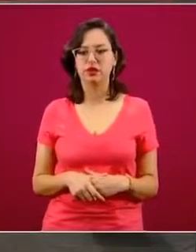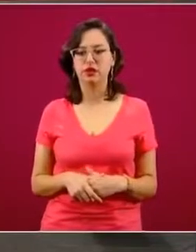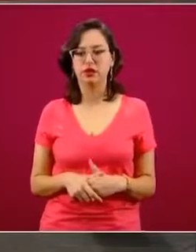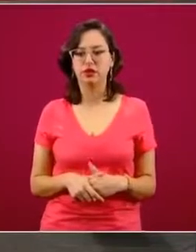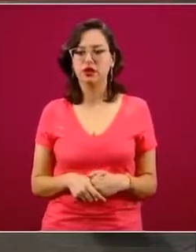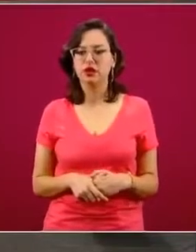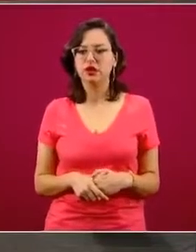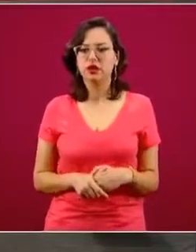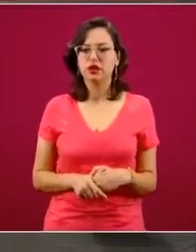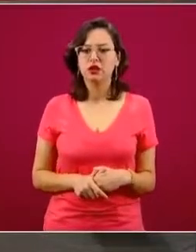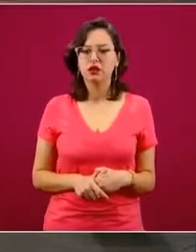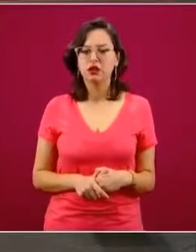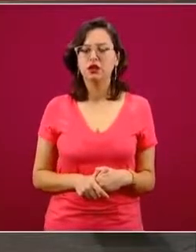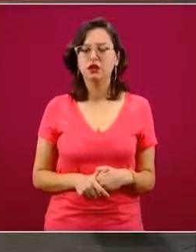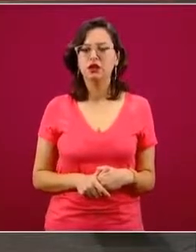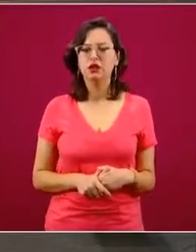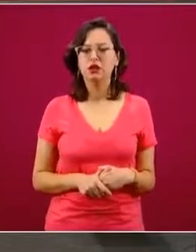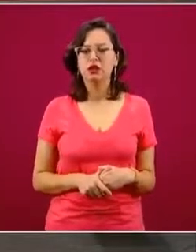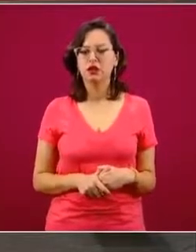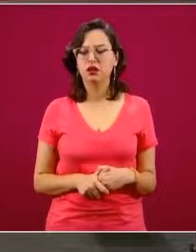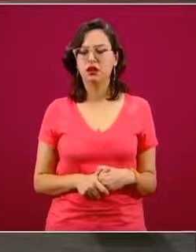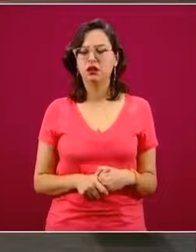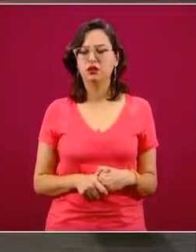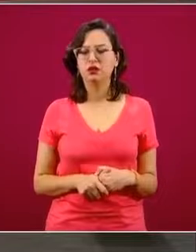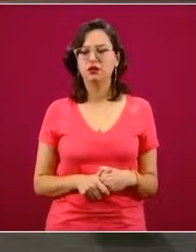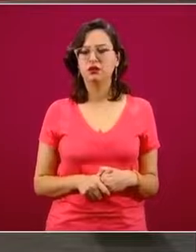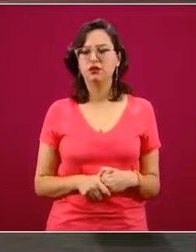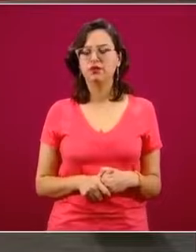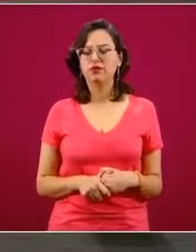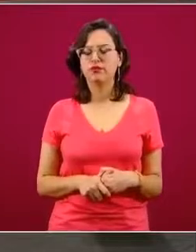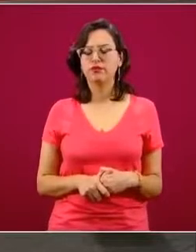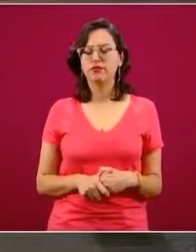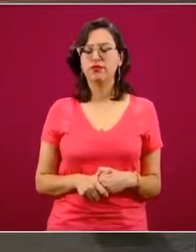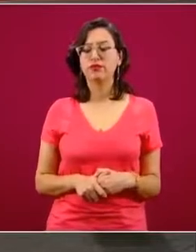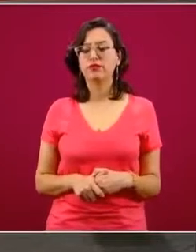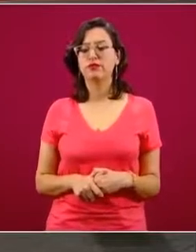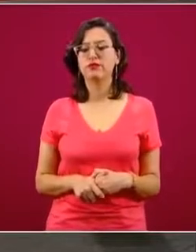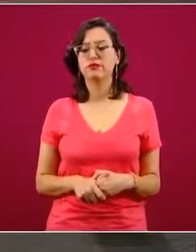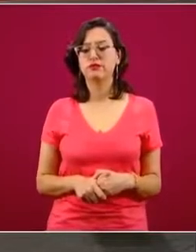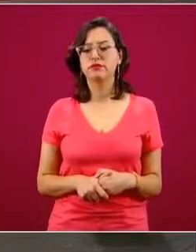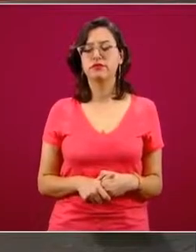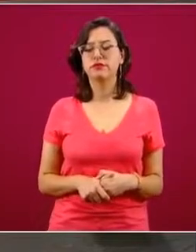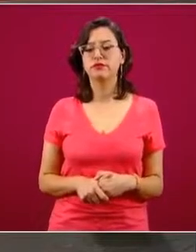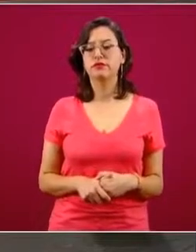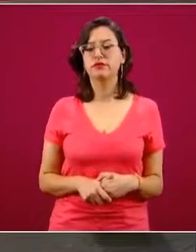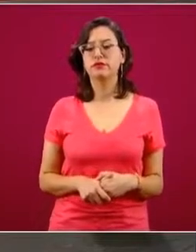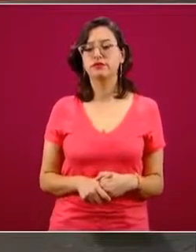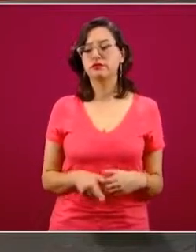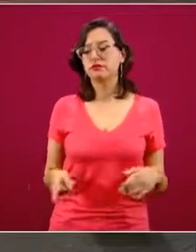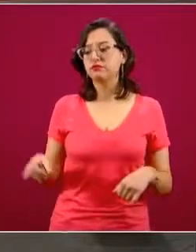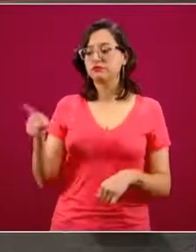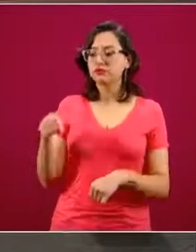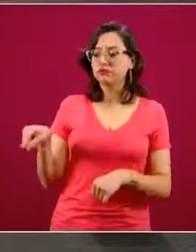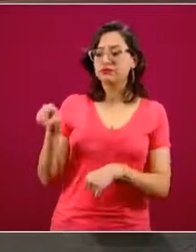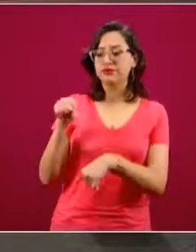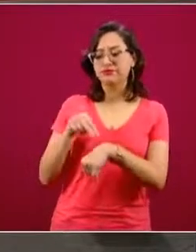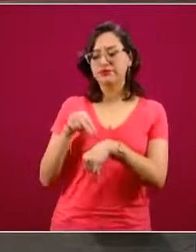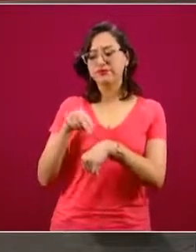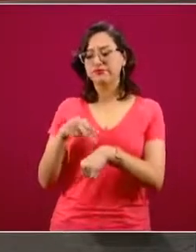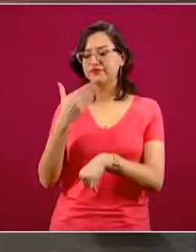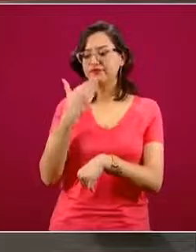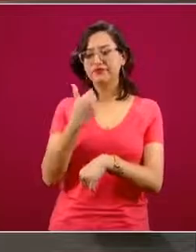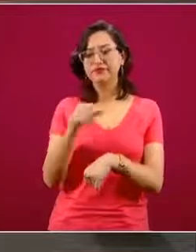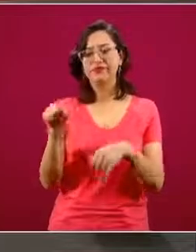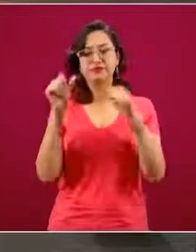nos explica todos estos elementos. Los expertos en el tema de atención médica han reportado que